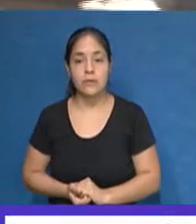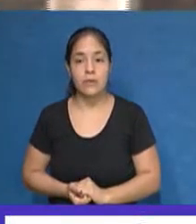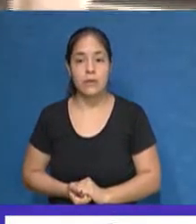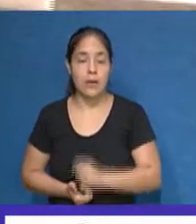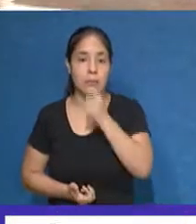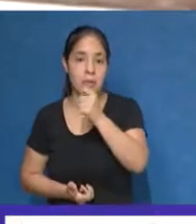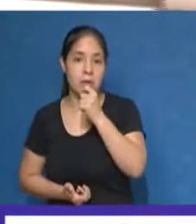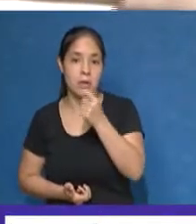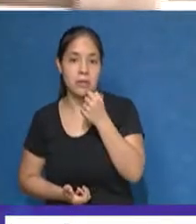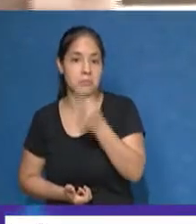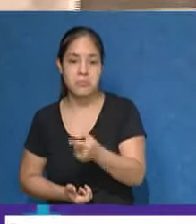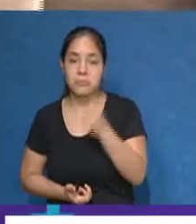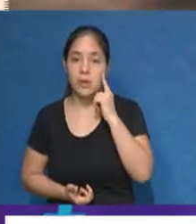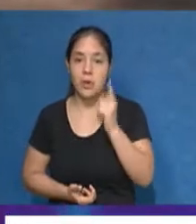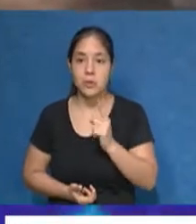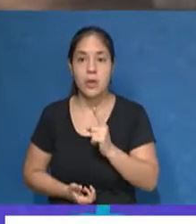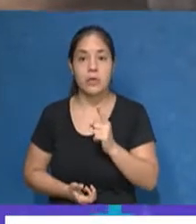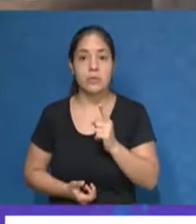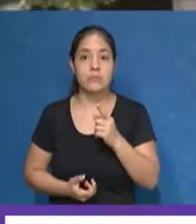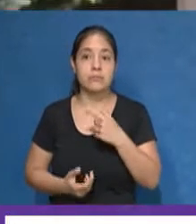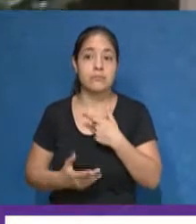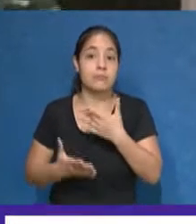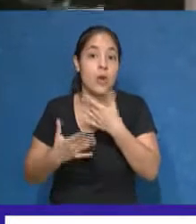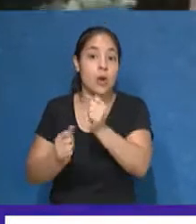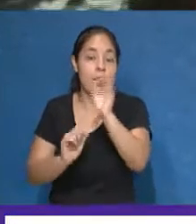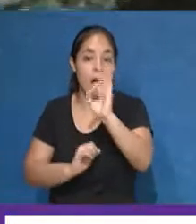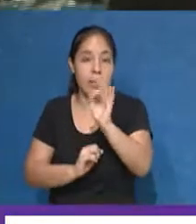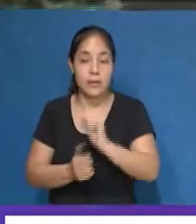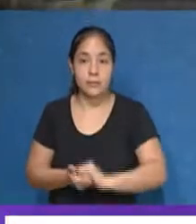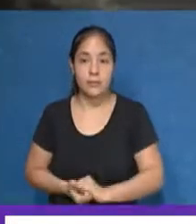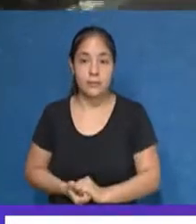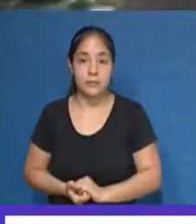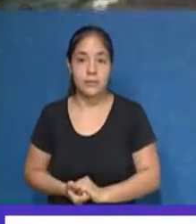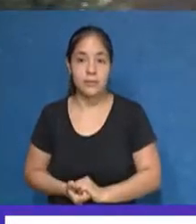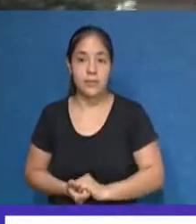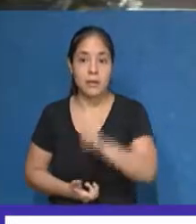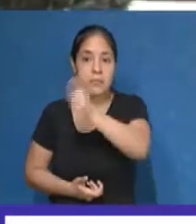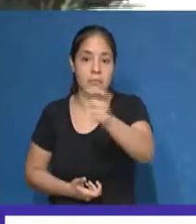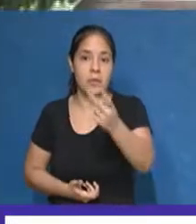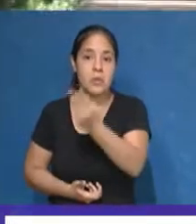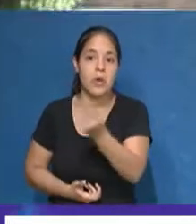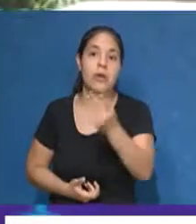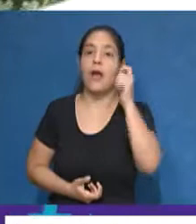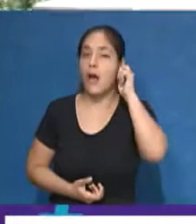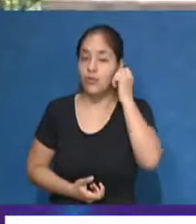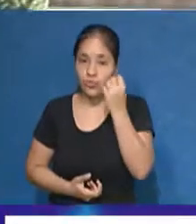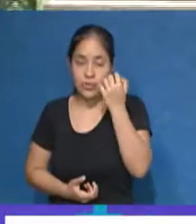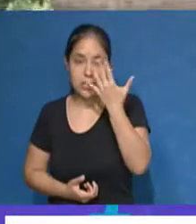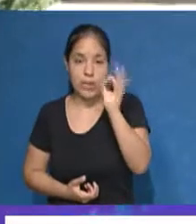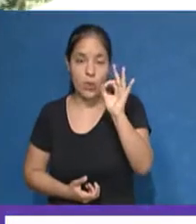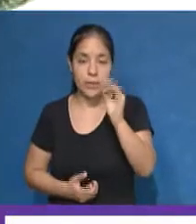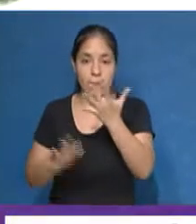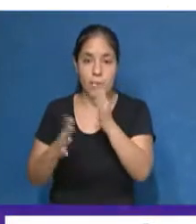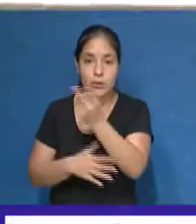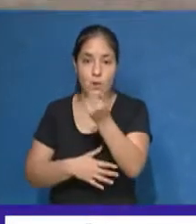hay ninguna información en contrario. ¿Años de ellos, de los acusados? Son personas mayores de 50 años. ¿Y respecto a la víctima, por qué acudía